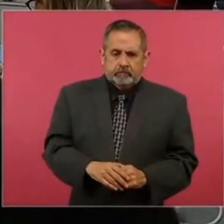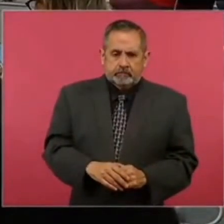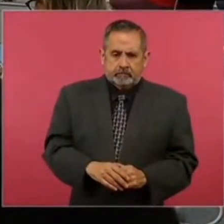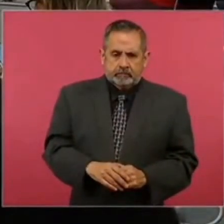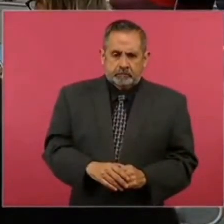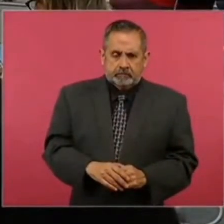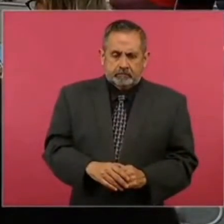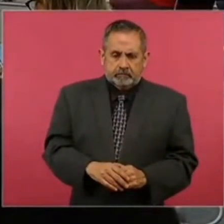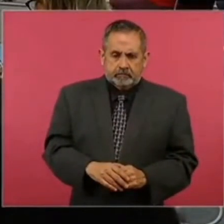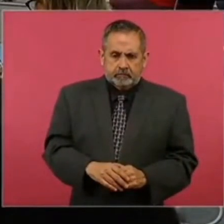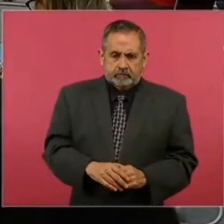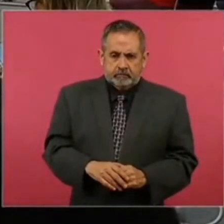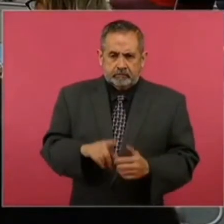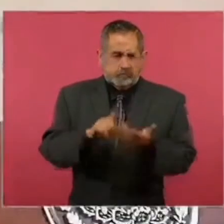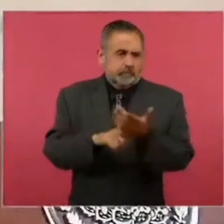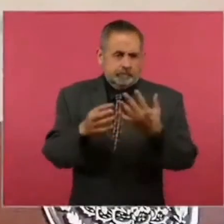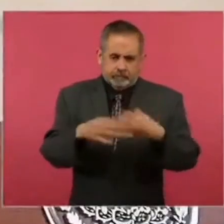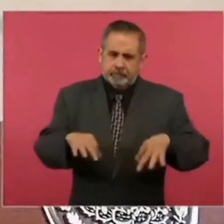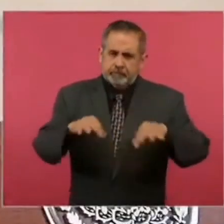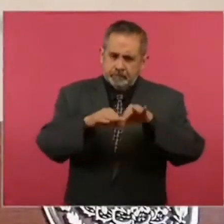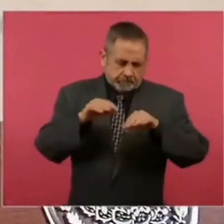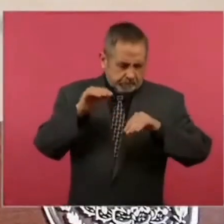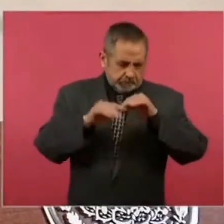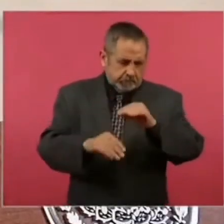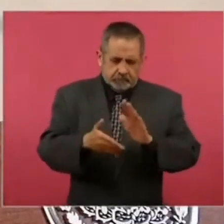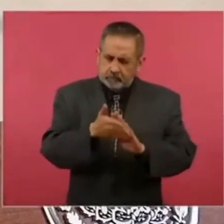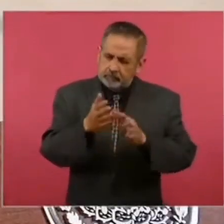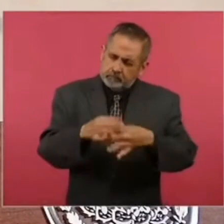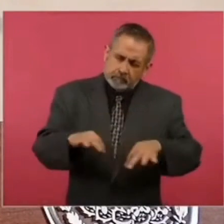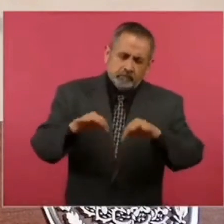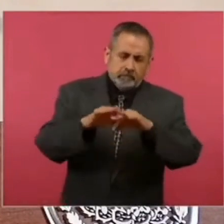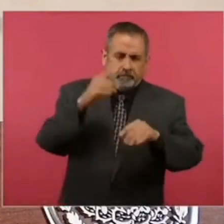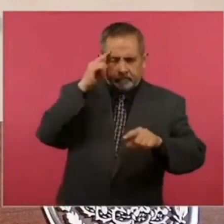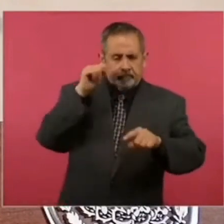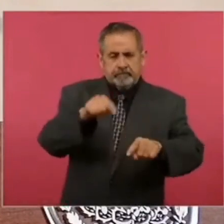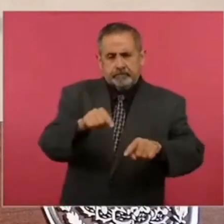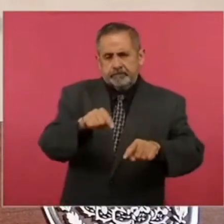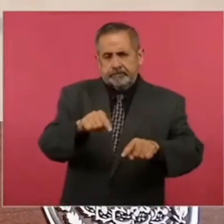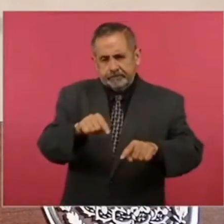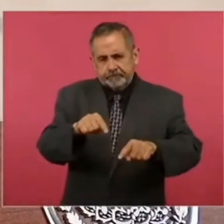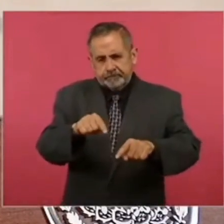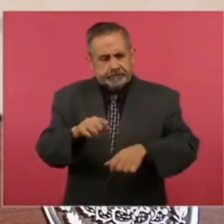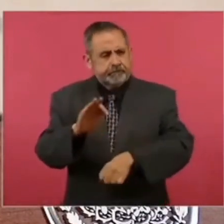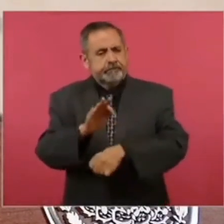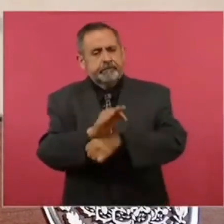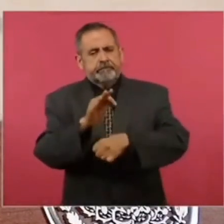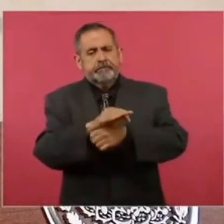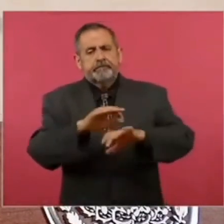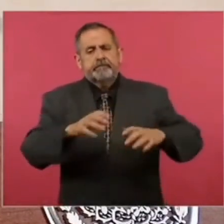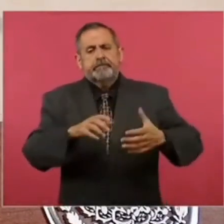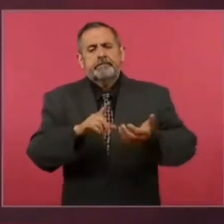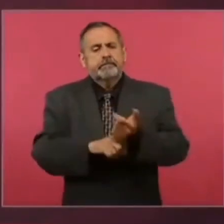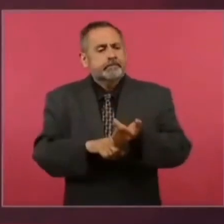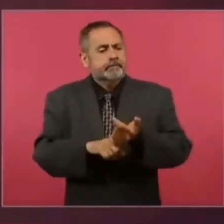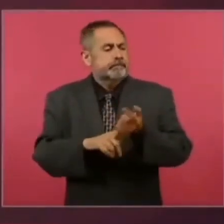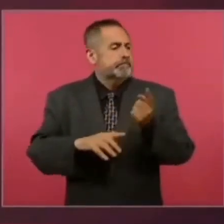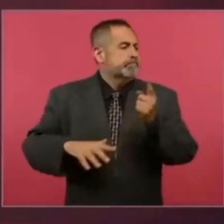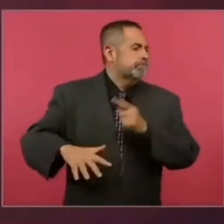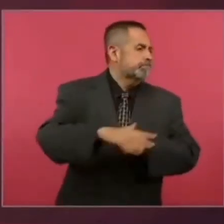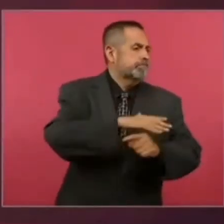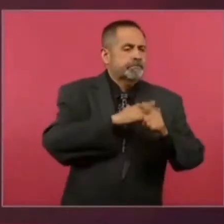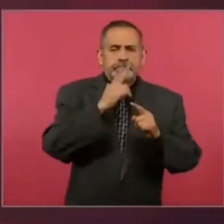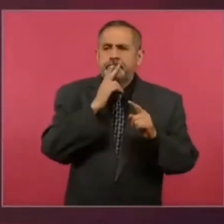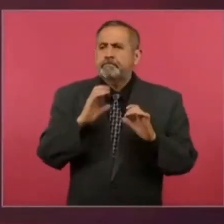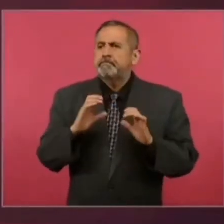Es una obra importantísima para la protección del medio ambiente.